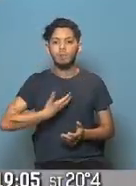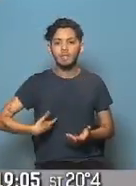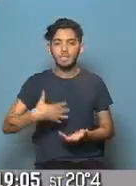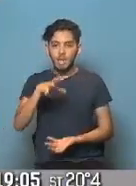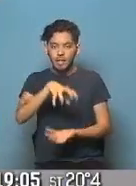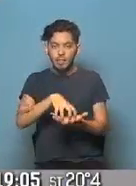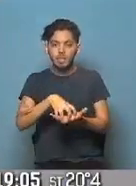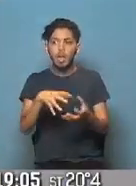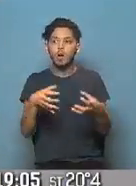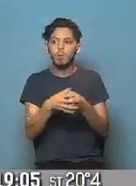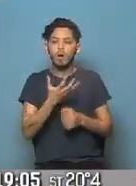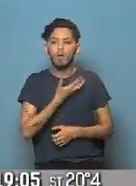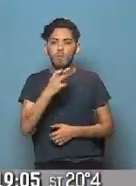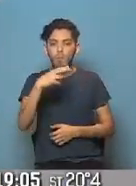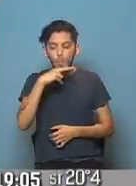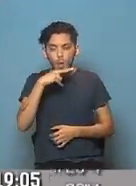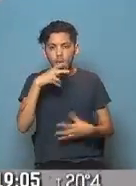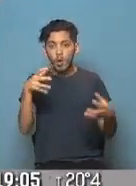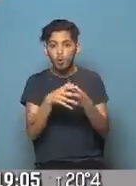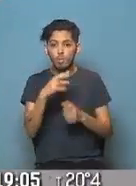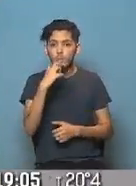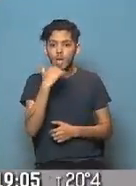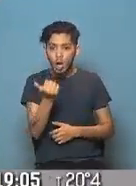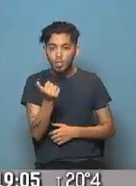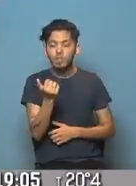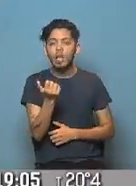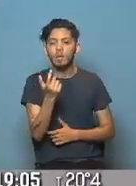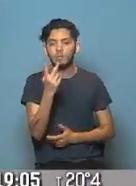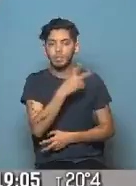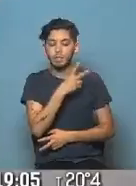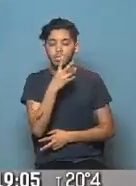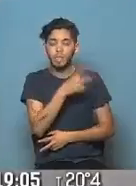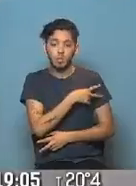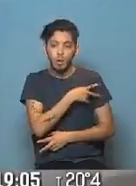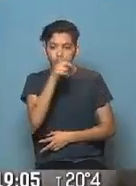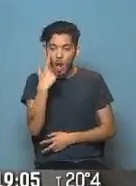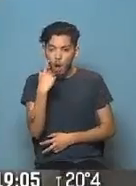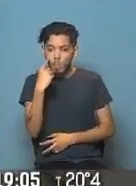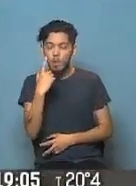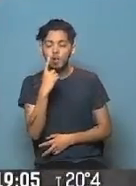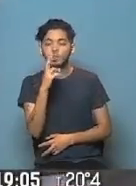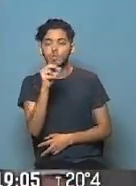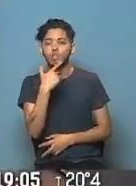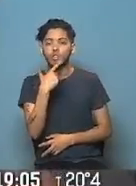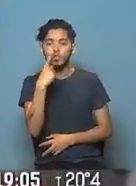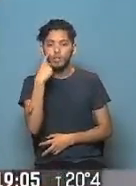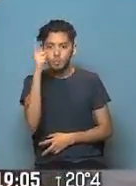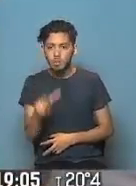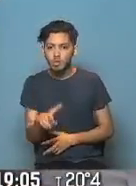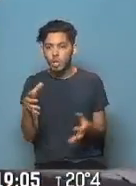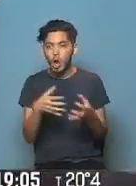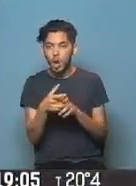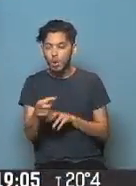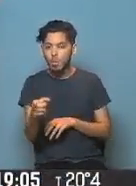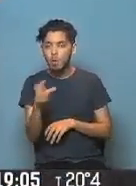bloque Frente para la Victoria, Partido Justicialista, con su titular, el diputado Agustín Rossi, presidente de la bancada